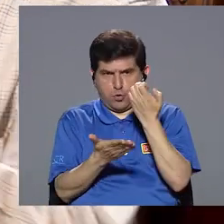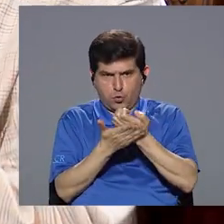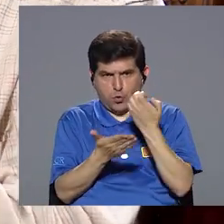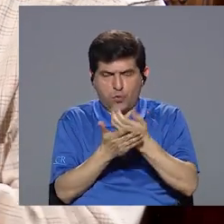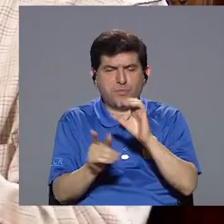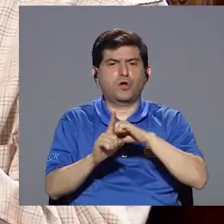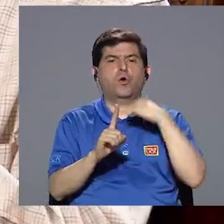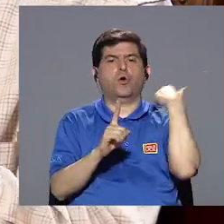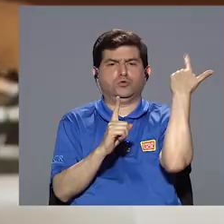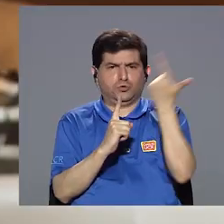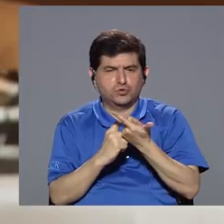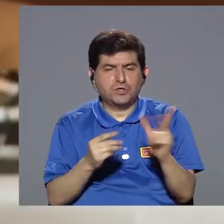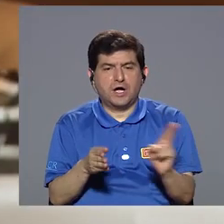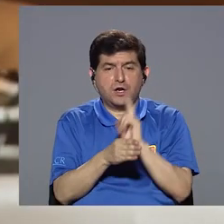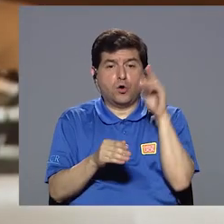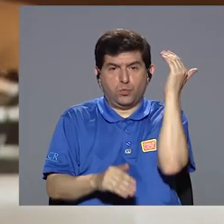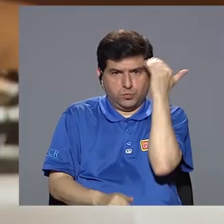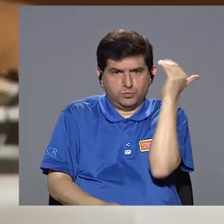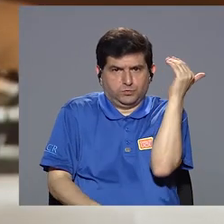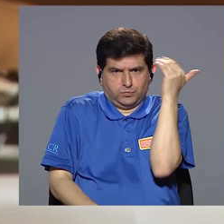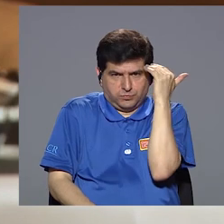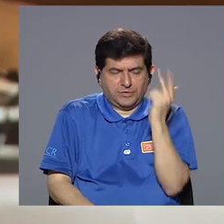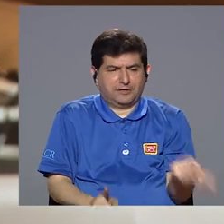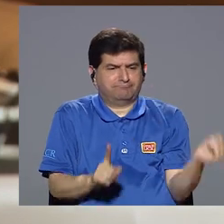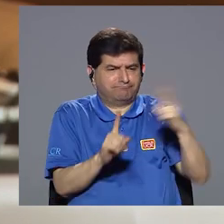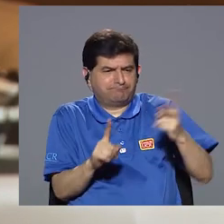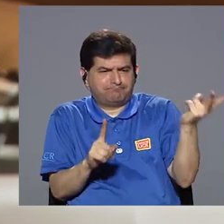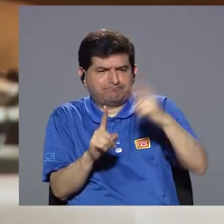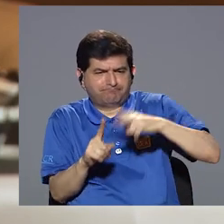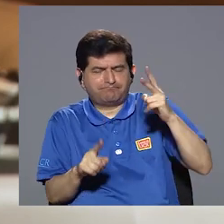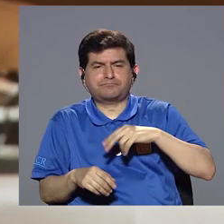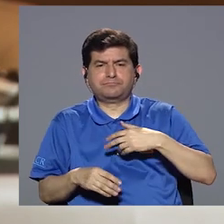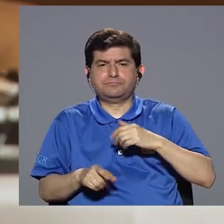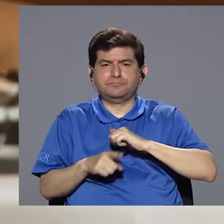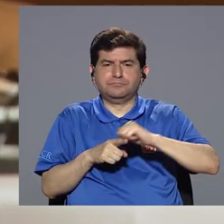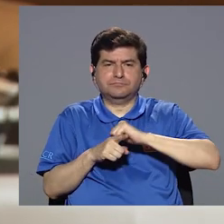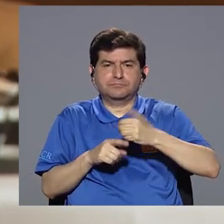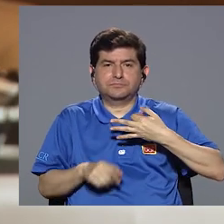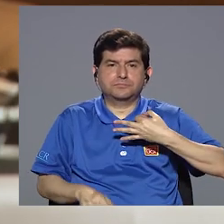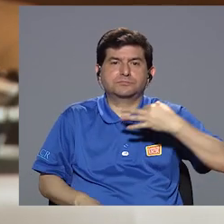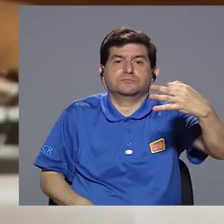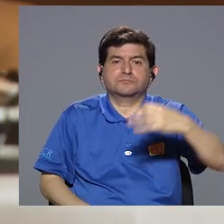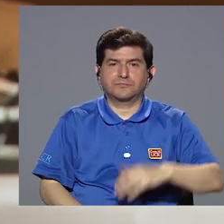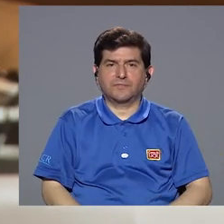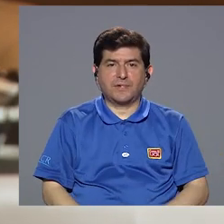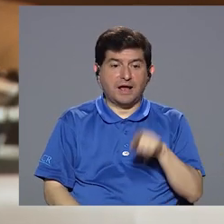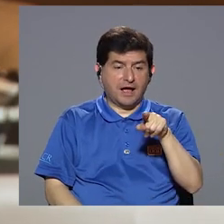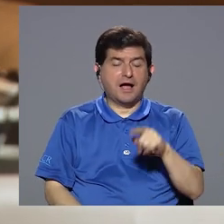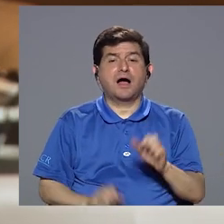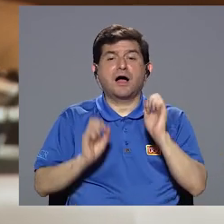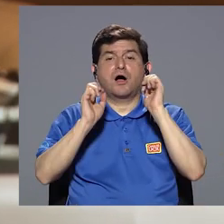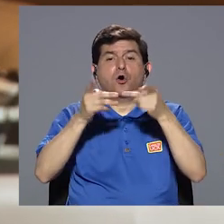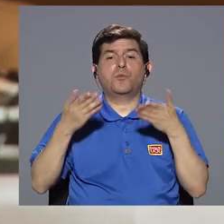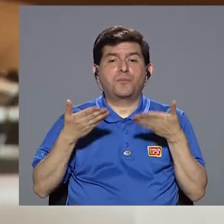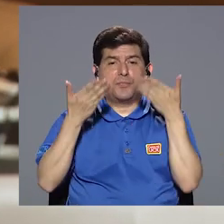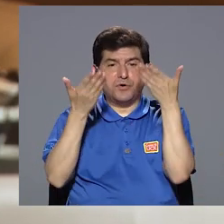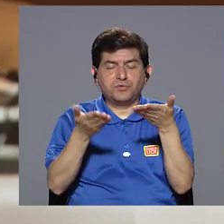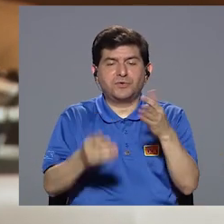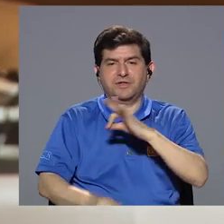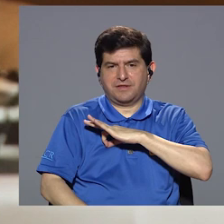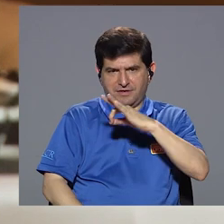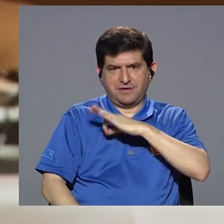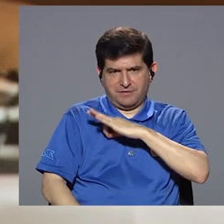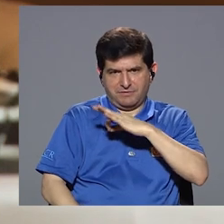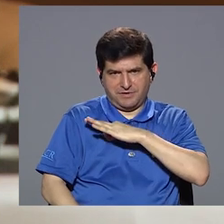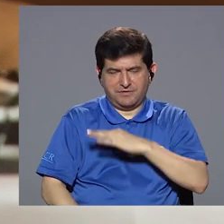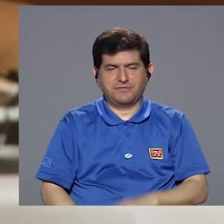económicos sectores sociales que utilicen ese conocimiento y lo implementan en su práctica cotidiana para para generar más oportunidades más